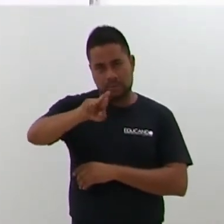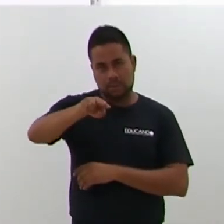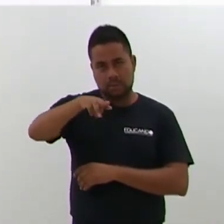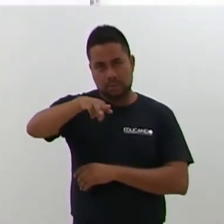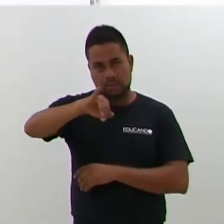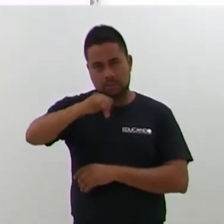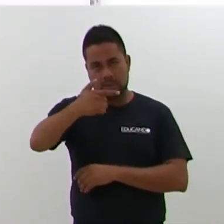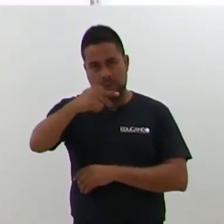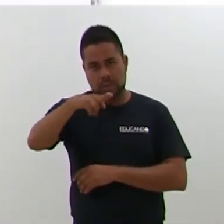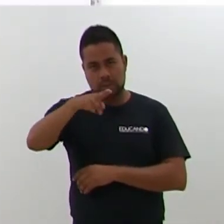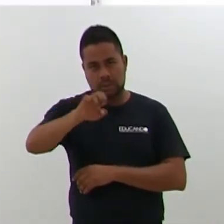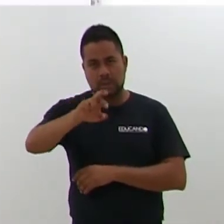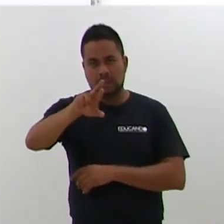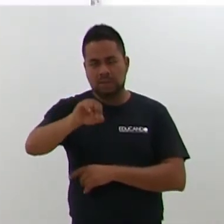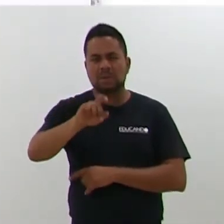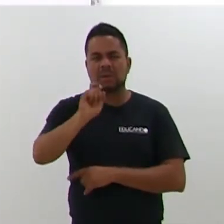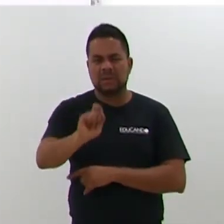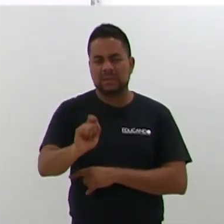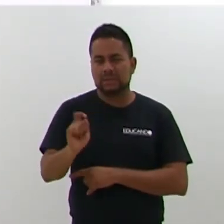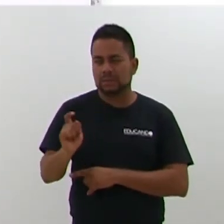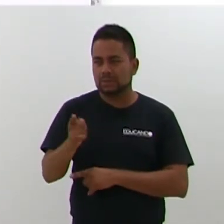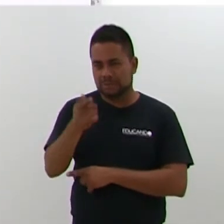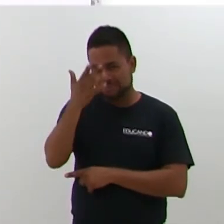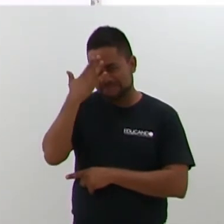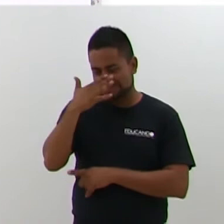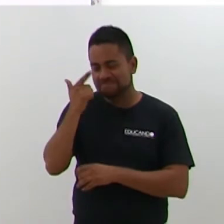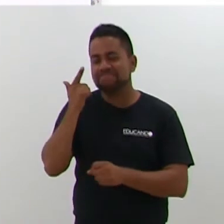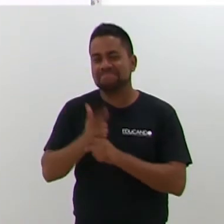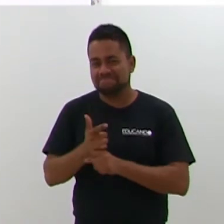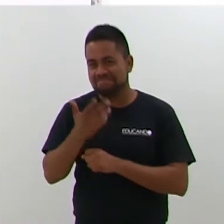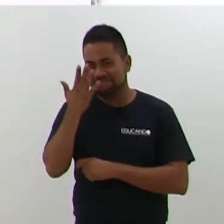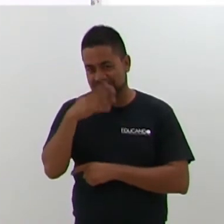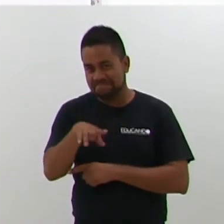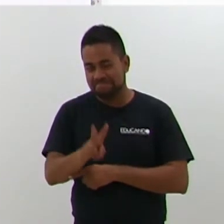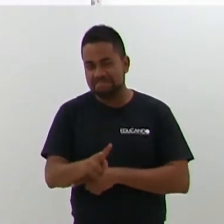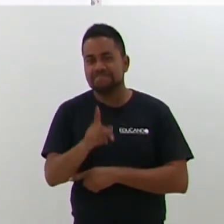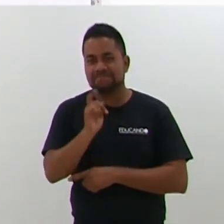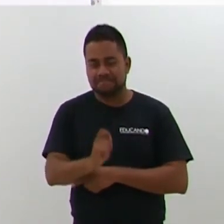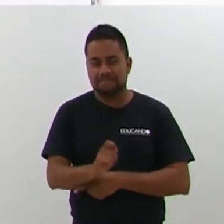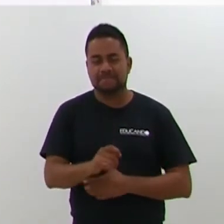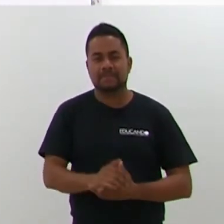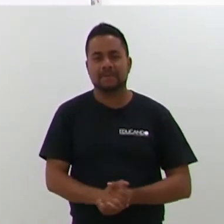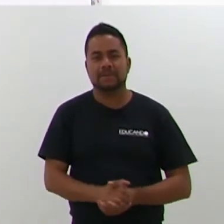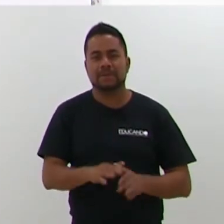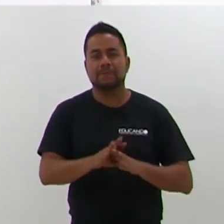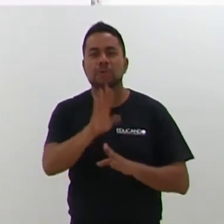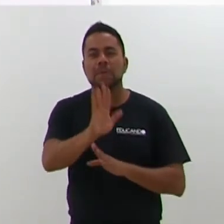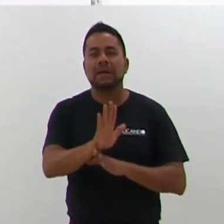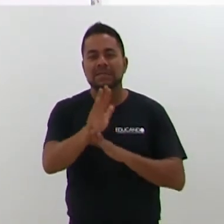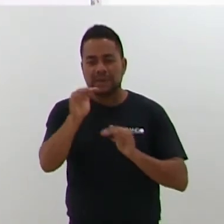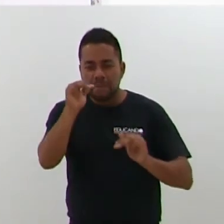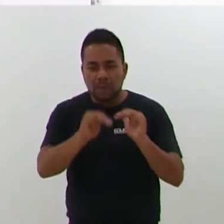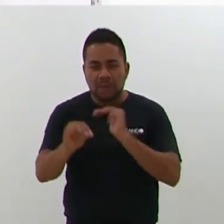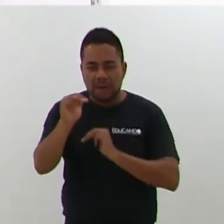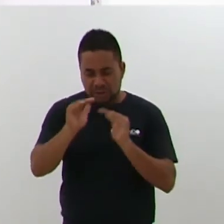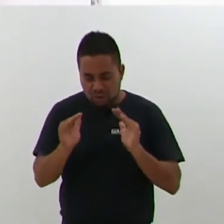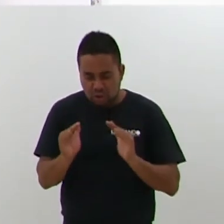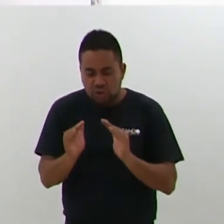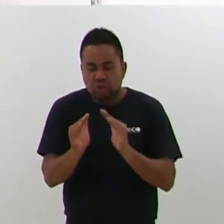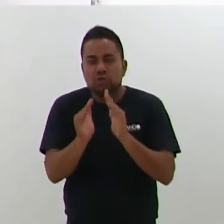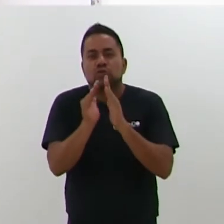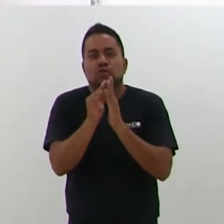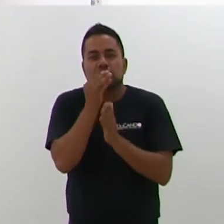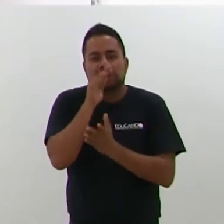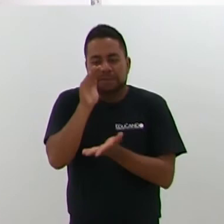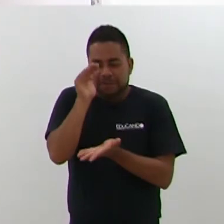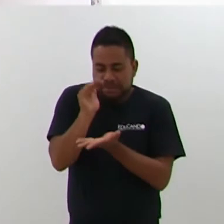Hormiguero. ¿Qué es un hormiguero? Ustedes los han de conocer muy bien, ¿verdad? Es como una montañita que encontramos